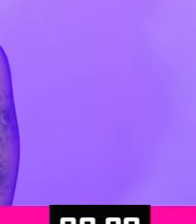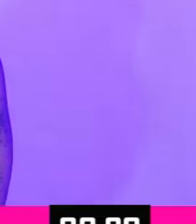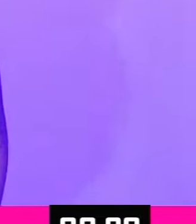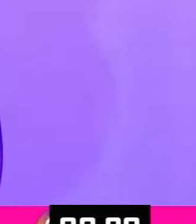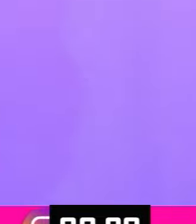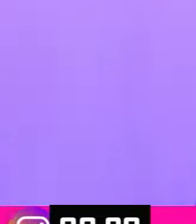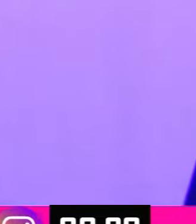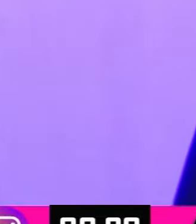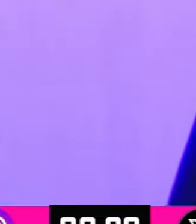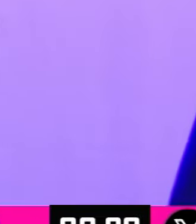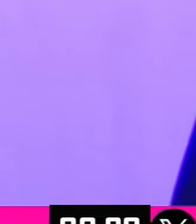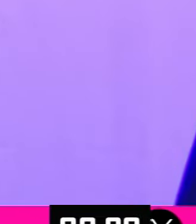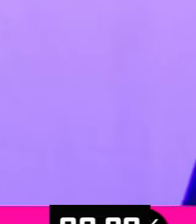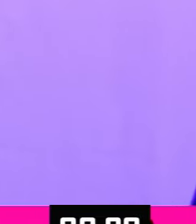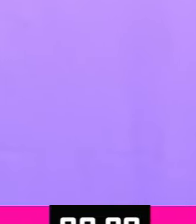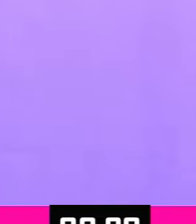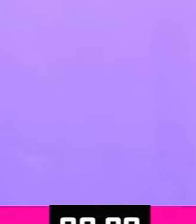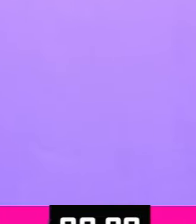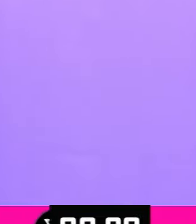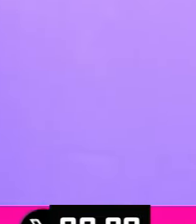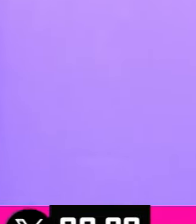desierta quedó.